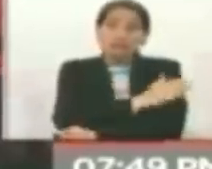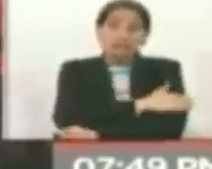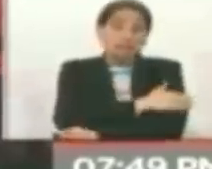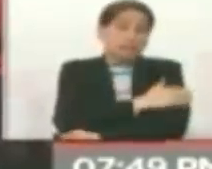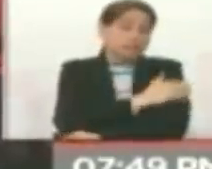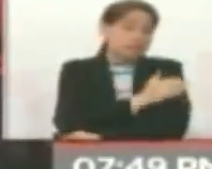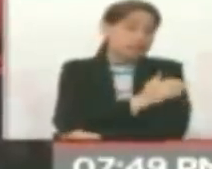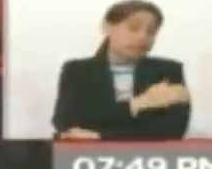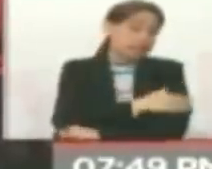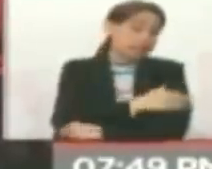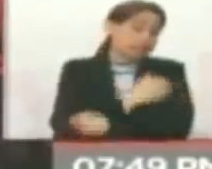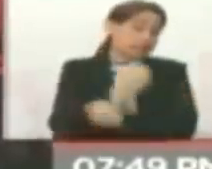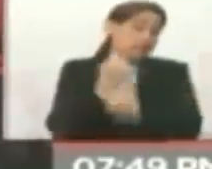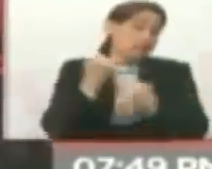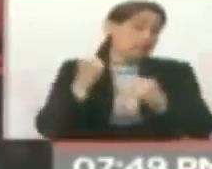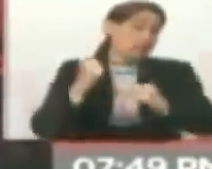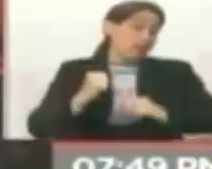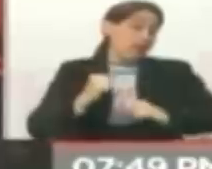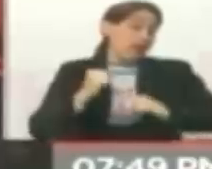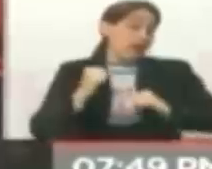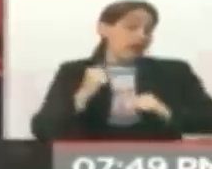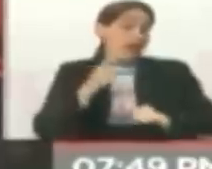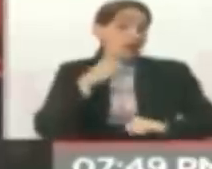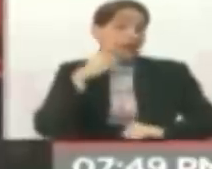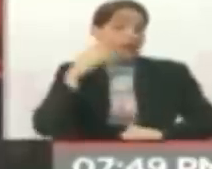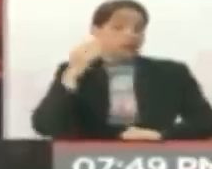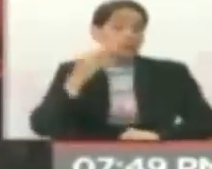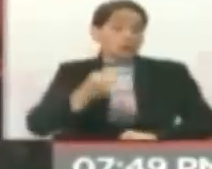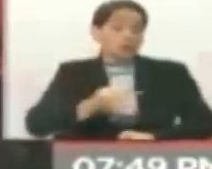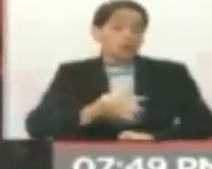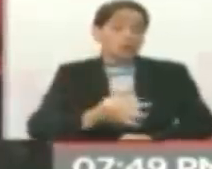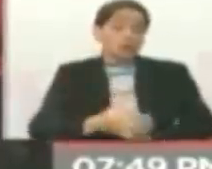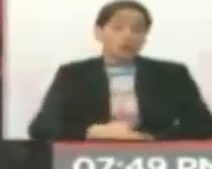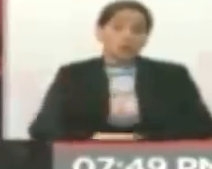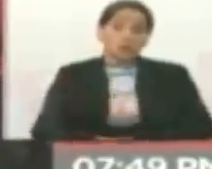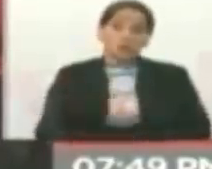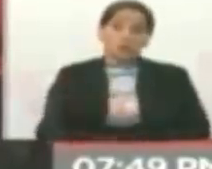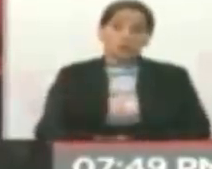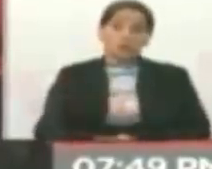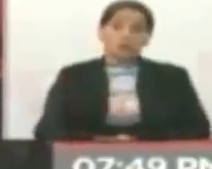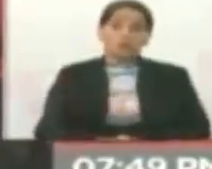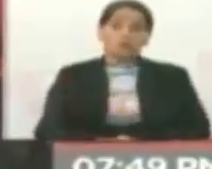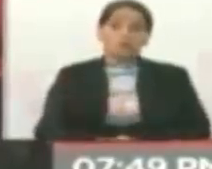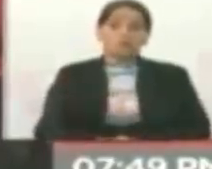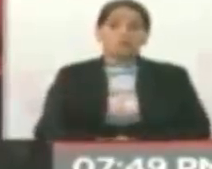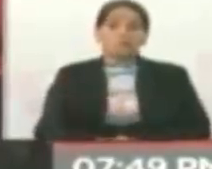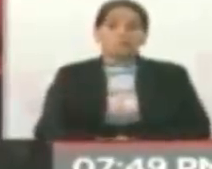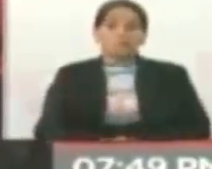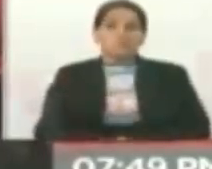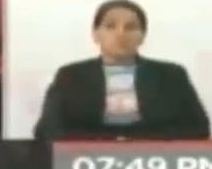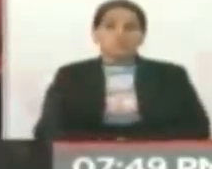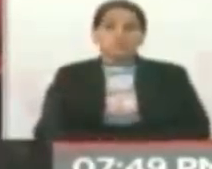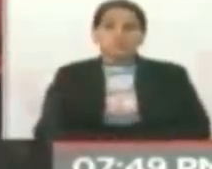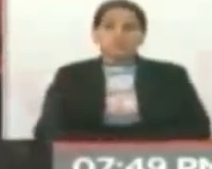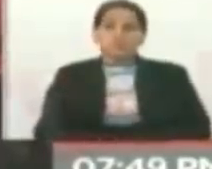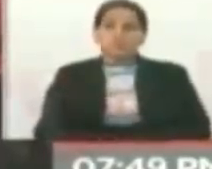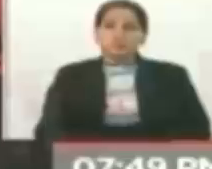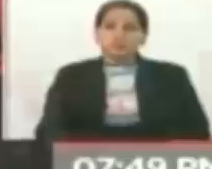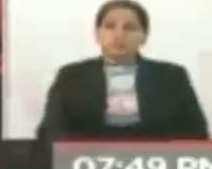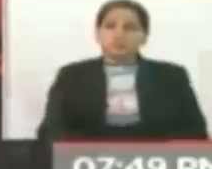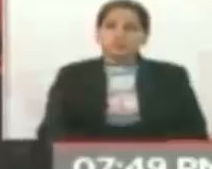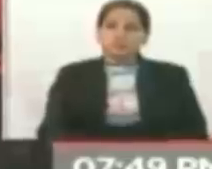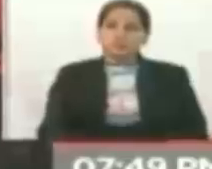el presidente de la asamblea nacional constituyente aseguró lo que no tiene precio y que por esta razón ha sido blanco de